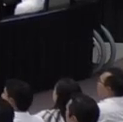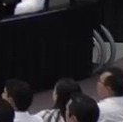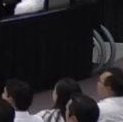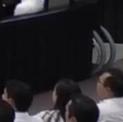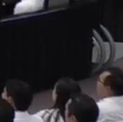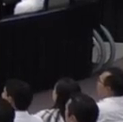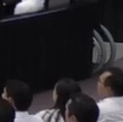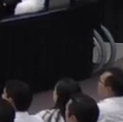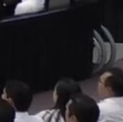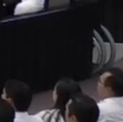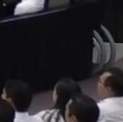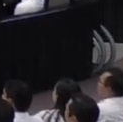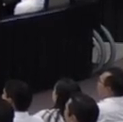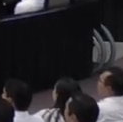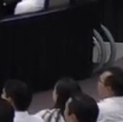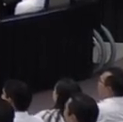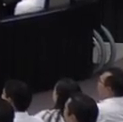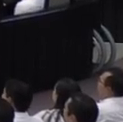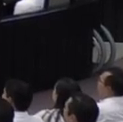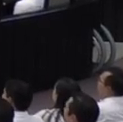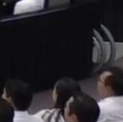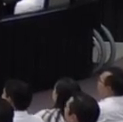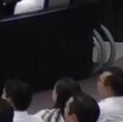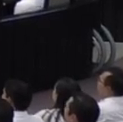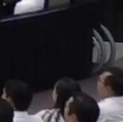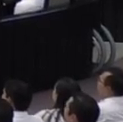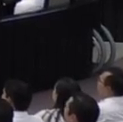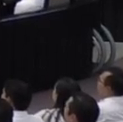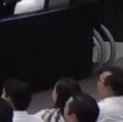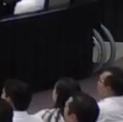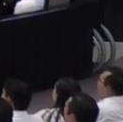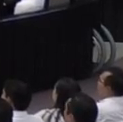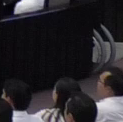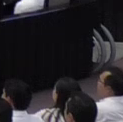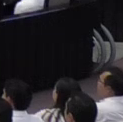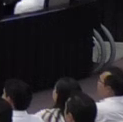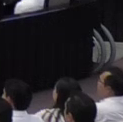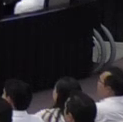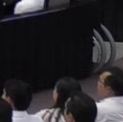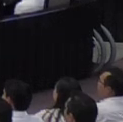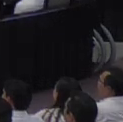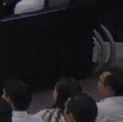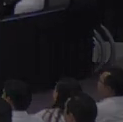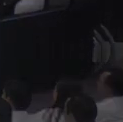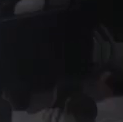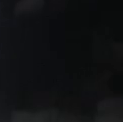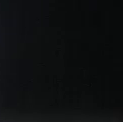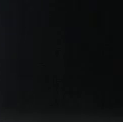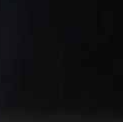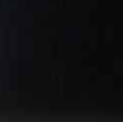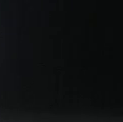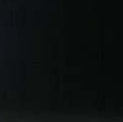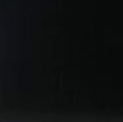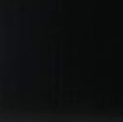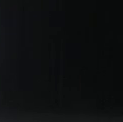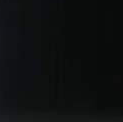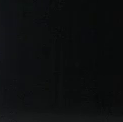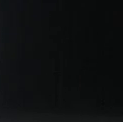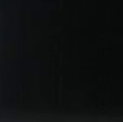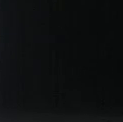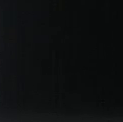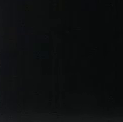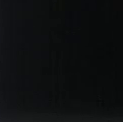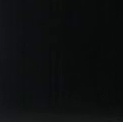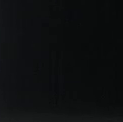Muchas gracias literal nos trajo el viento Ah carambas estuvo complicado aquello pero estamos muy